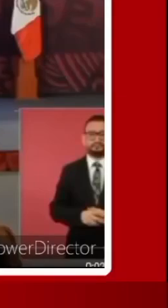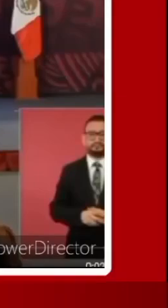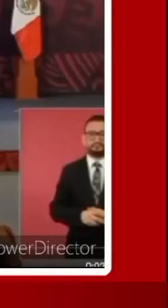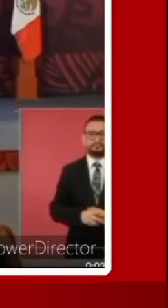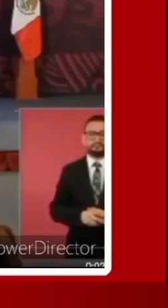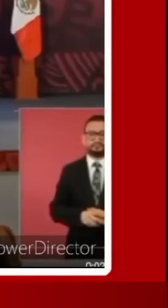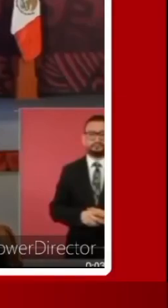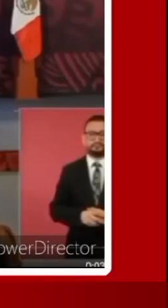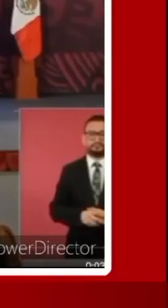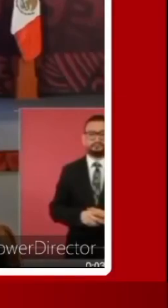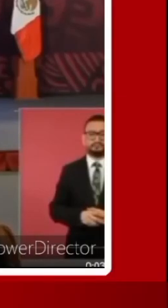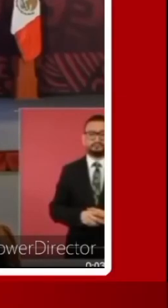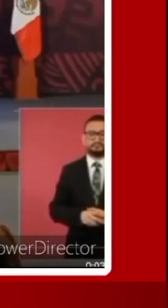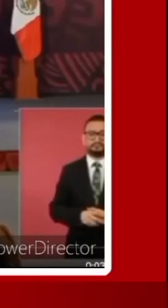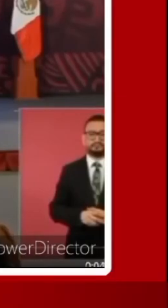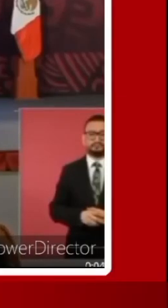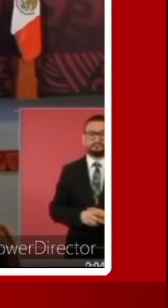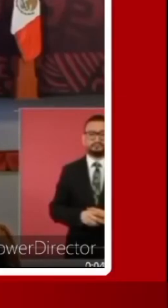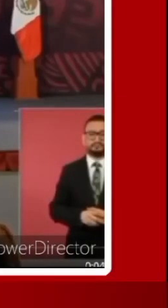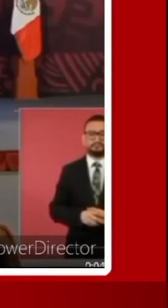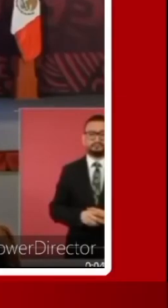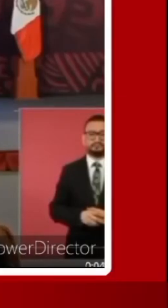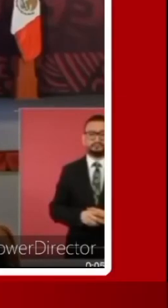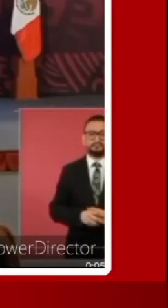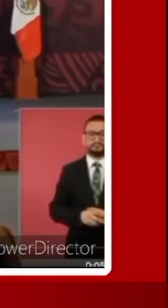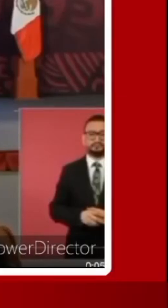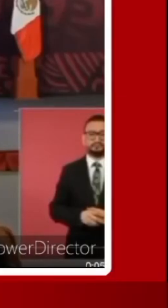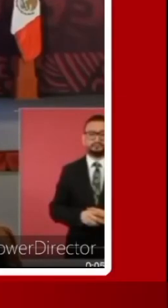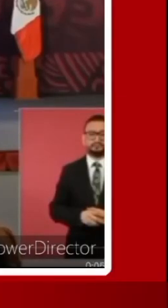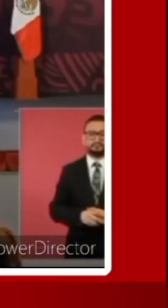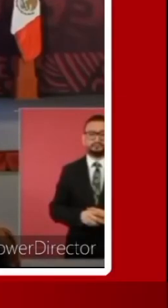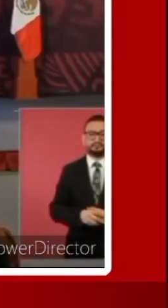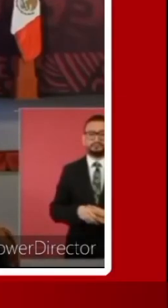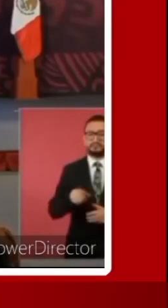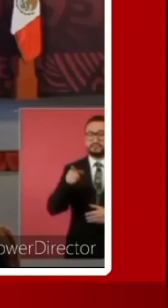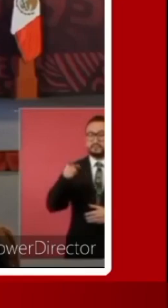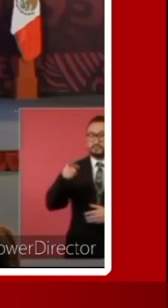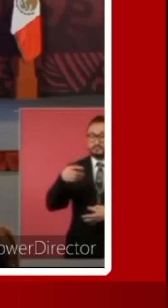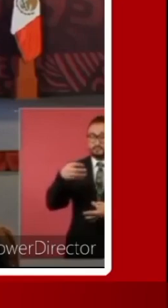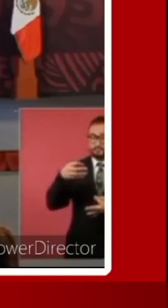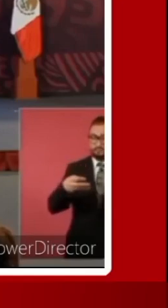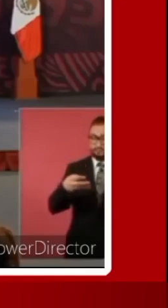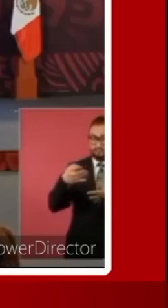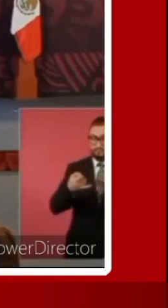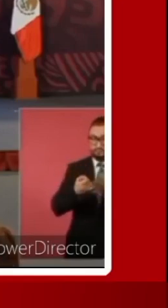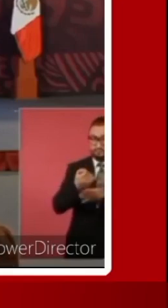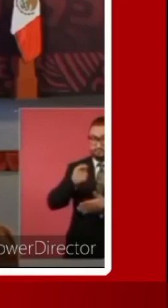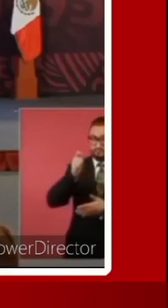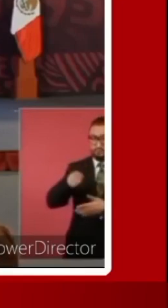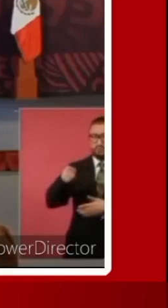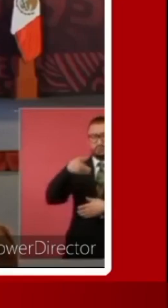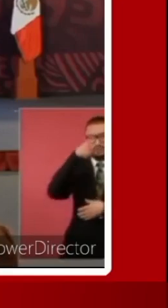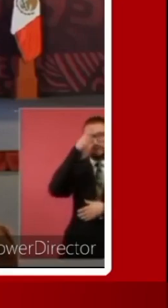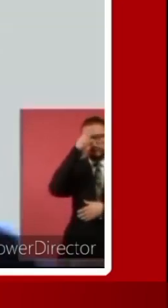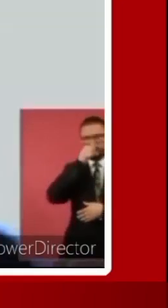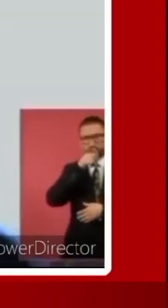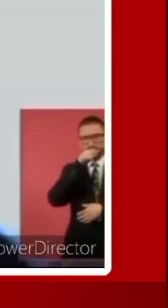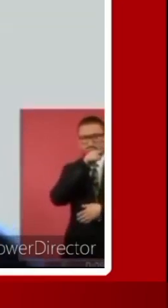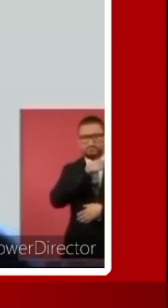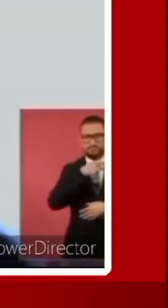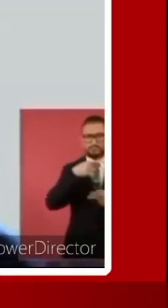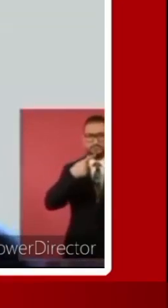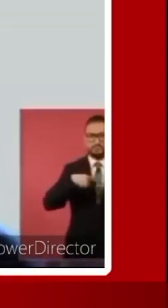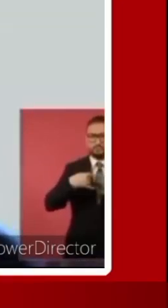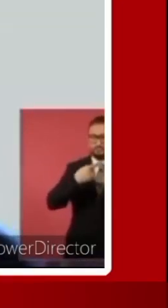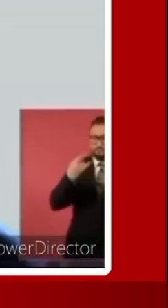Jueves 20 de junio se destapa un caso muy delicado en la mañanera del día de hoy sobre el caso del juez José Luis Bernabé García,